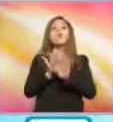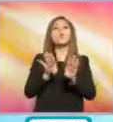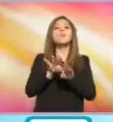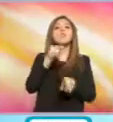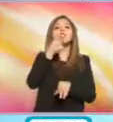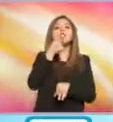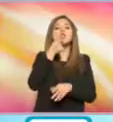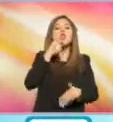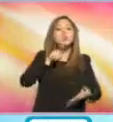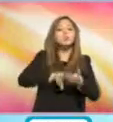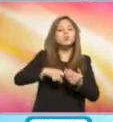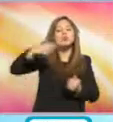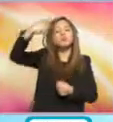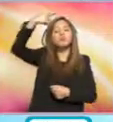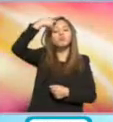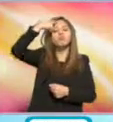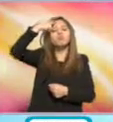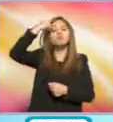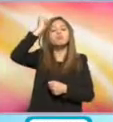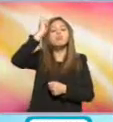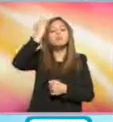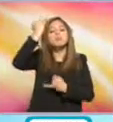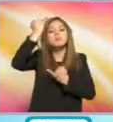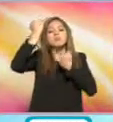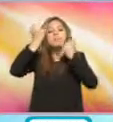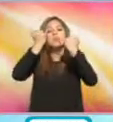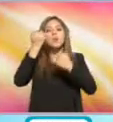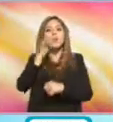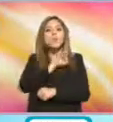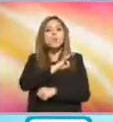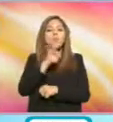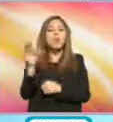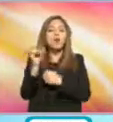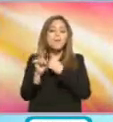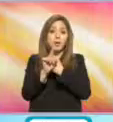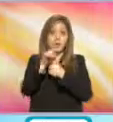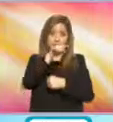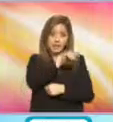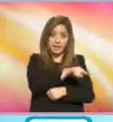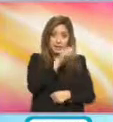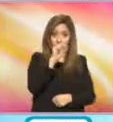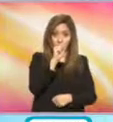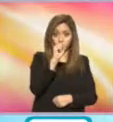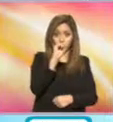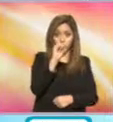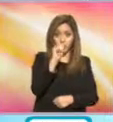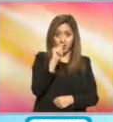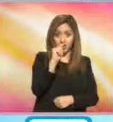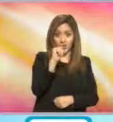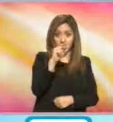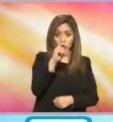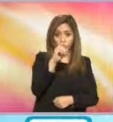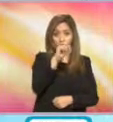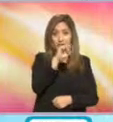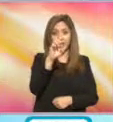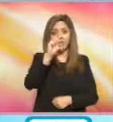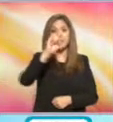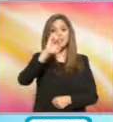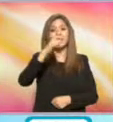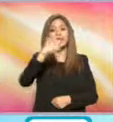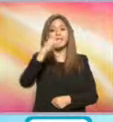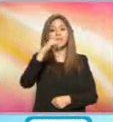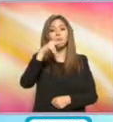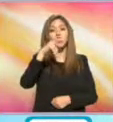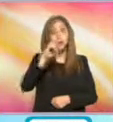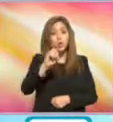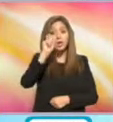interior de una pequeña la puede salvar de cualquier situación. Y el sótano de Segismundo es más allá que un sótano, es una biblioteca.